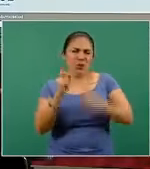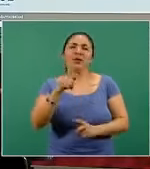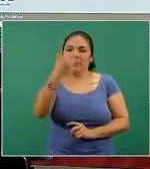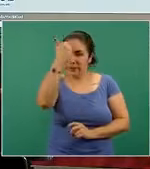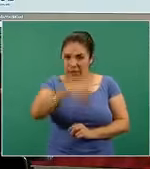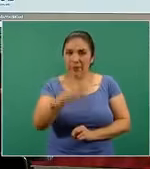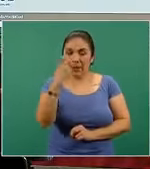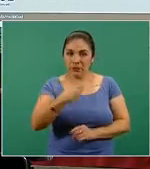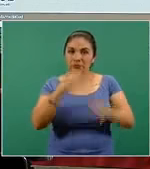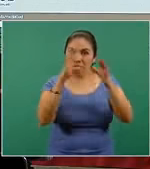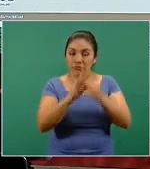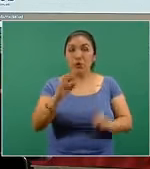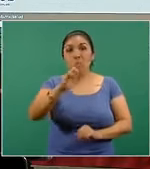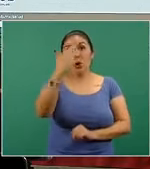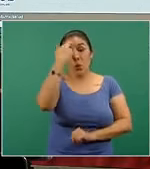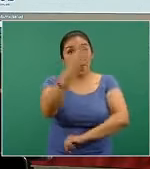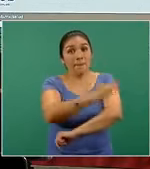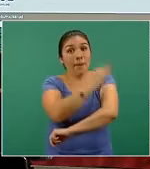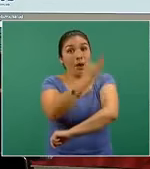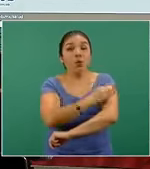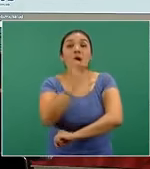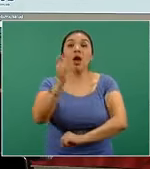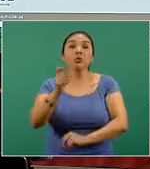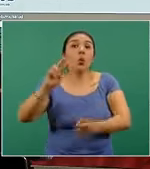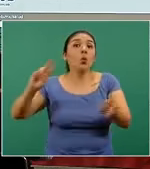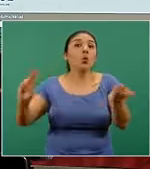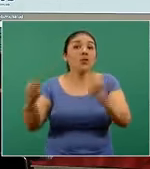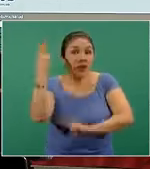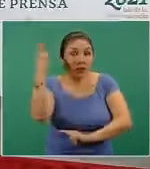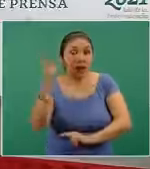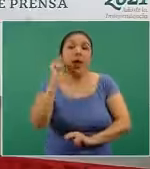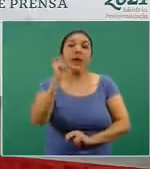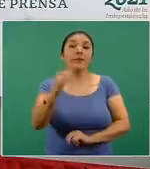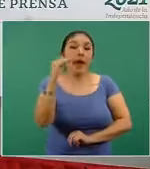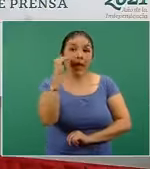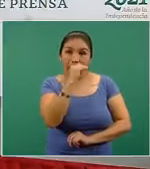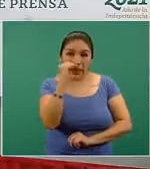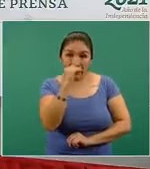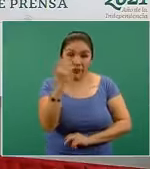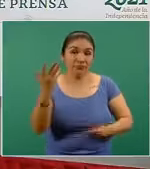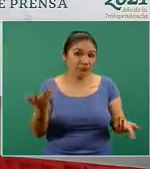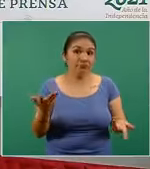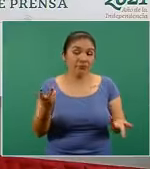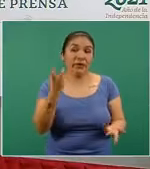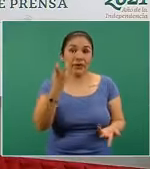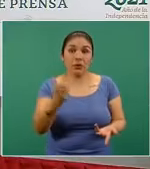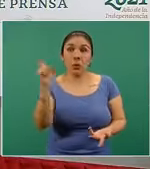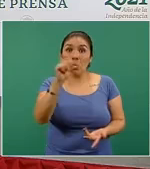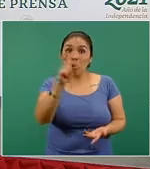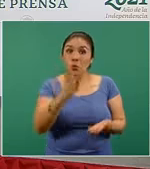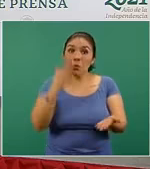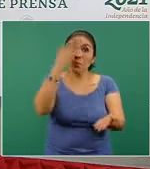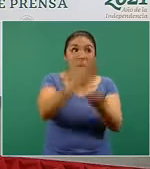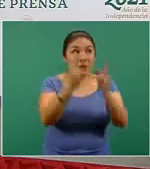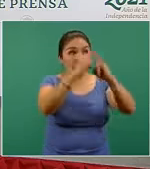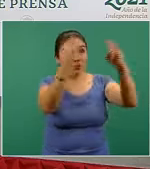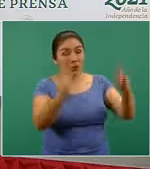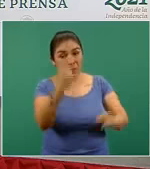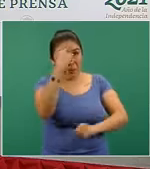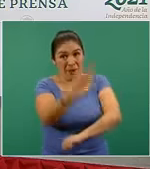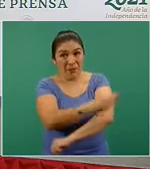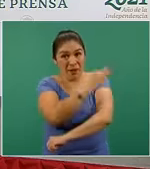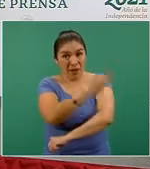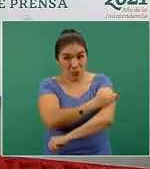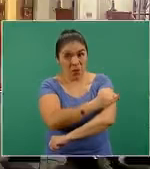credencial. Recordemos que la vacuna es universal y es gratuita, y que por lo mismo también cuando vayamos a los módulos de